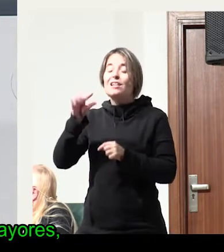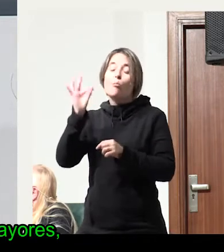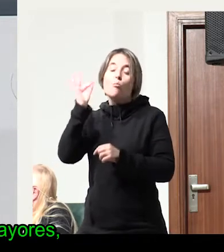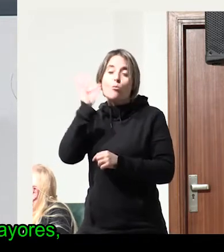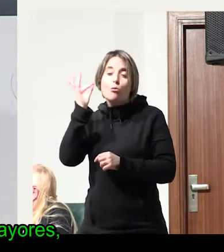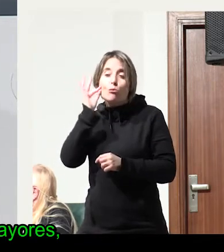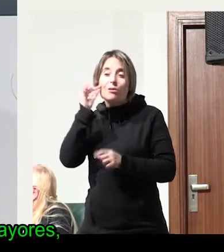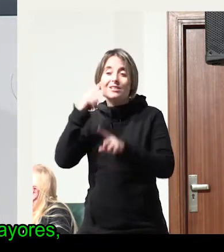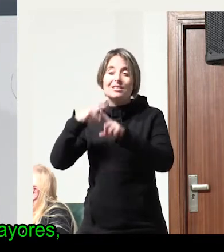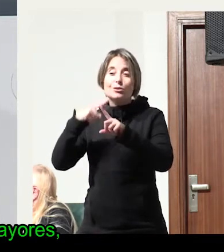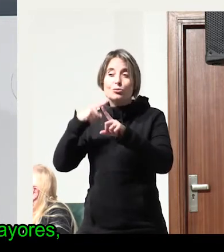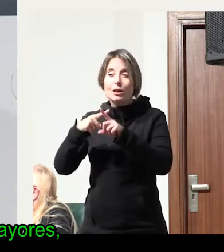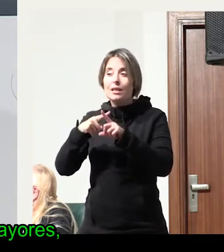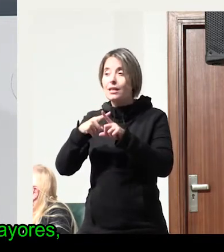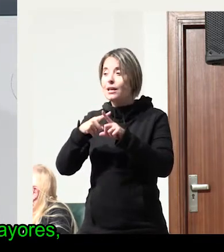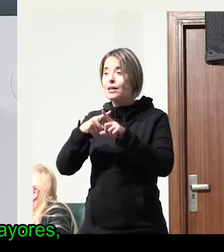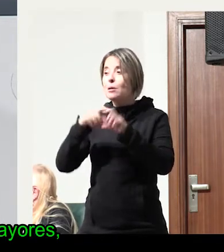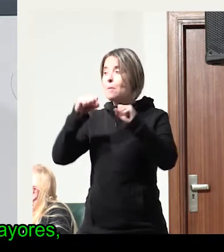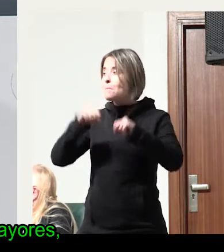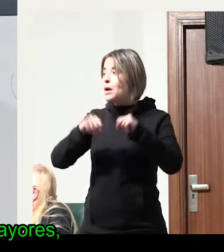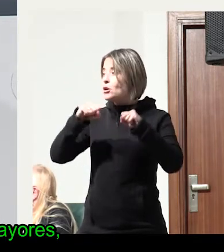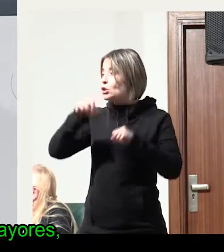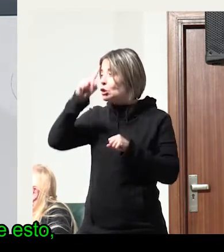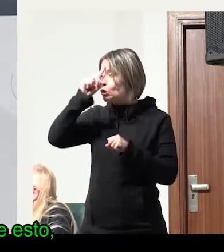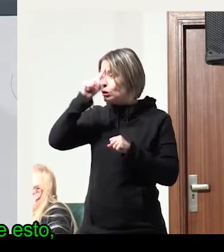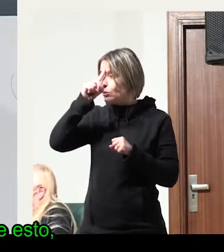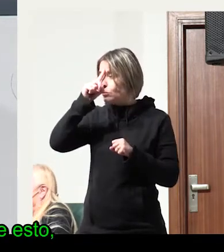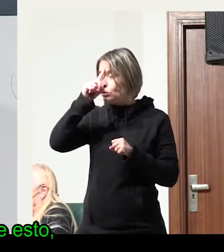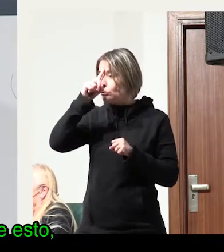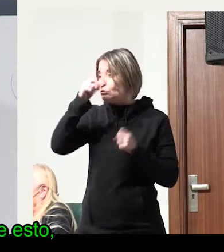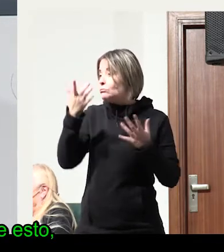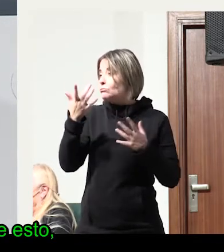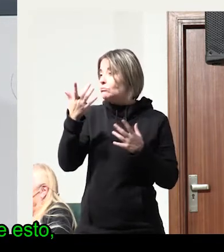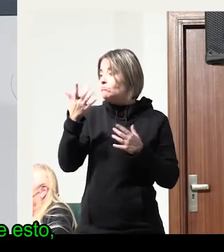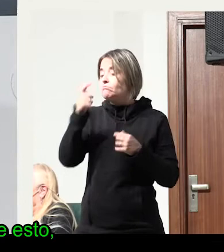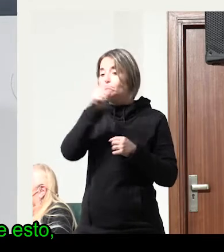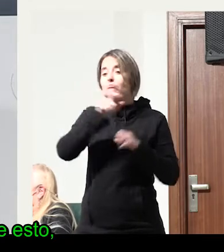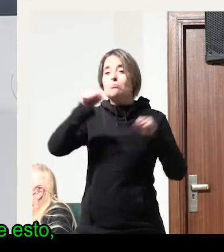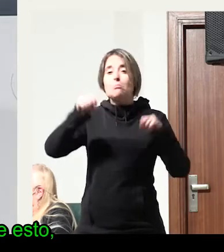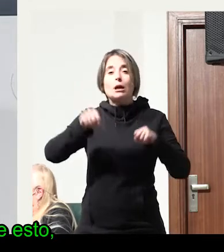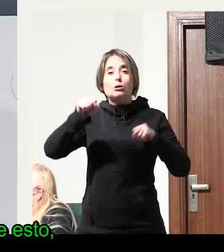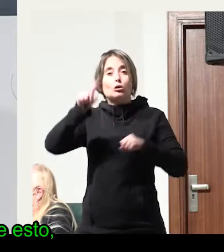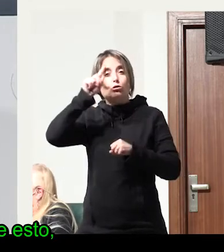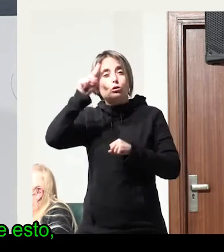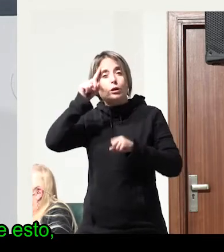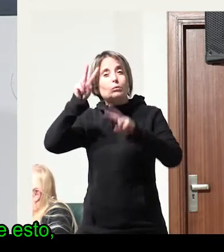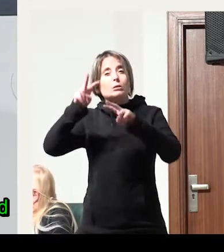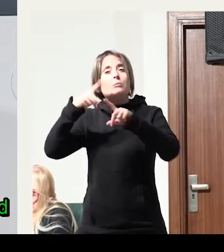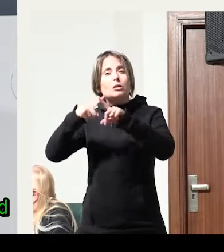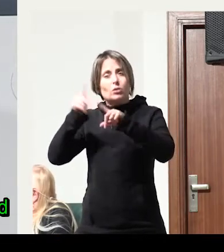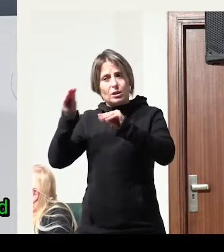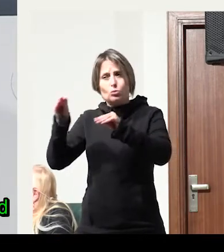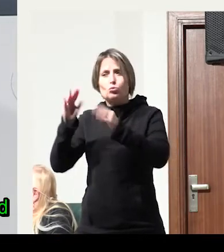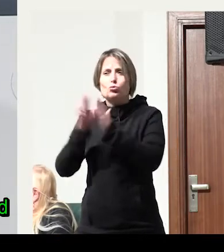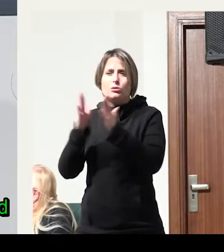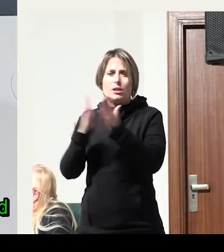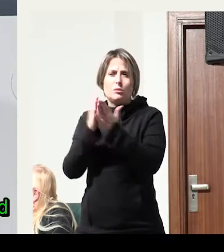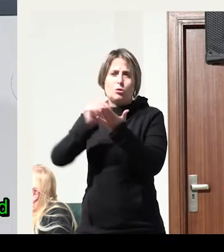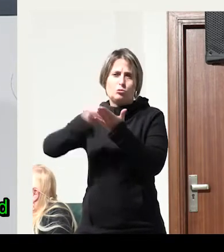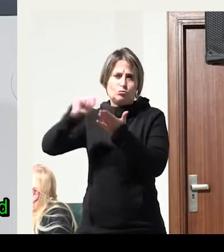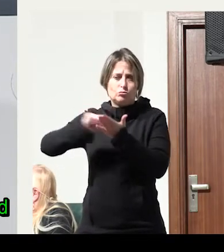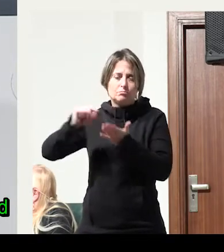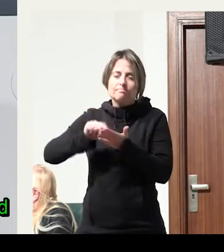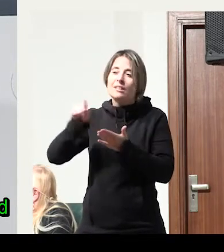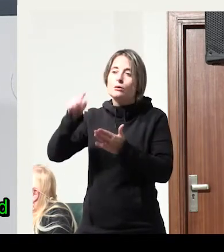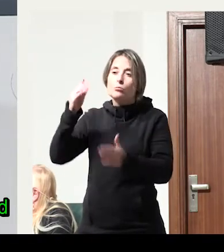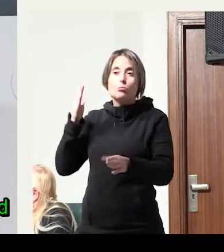no sabemos mucho de la sexualidad de las mujeres mayores, pero ella propone en algún libro que ha escrito sobre esto, ya lo que propone es que en realidad